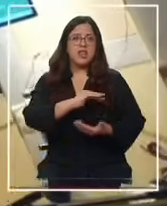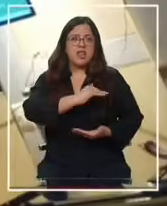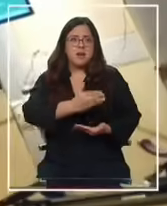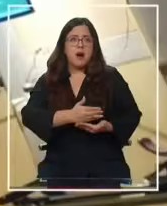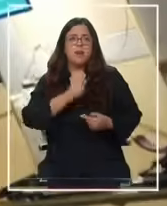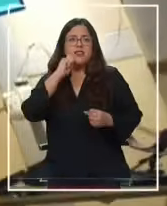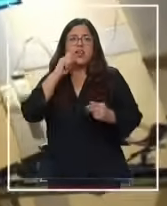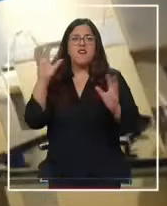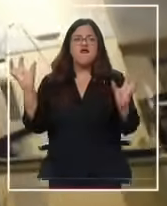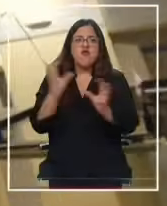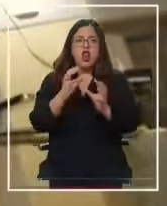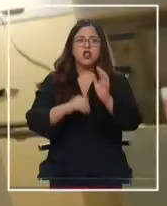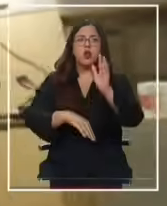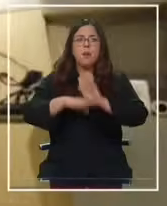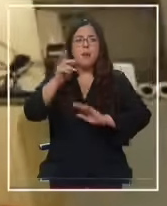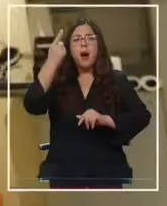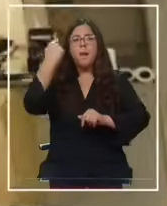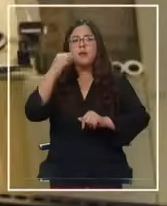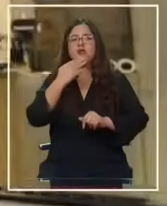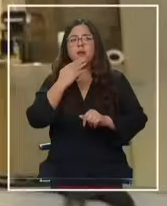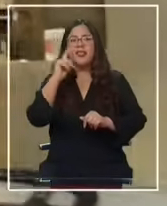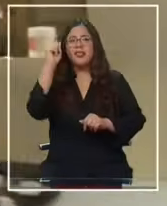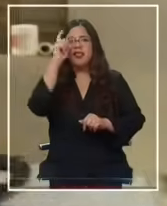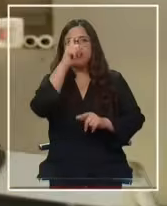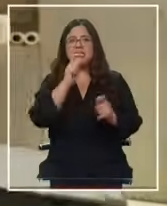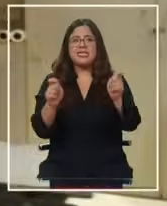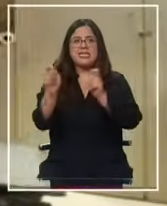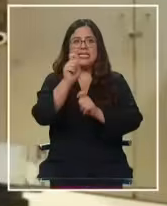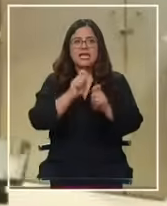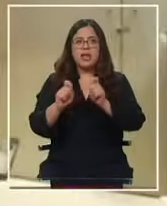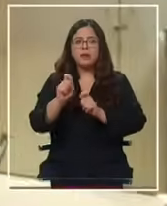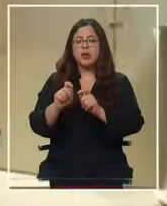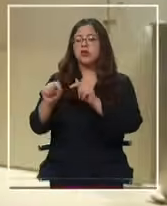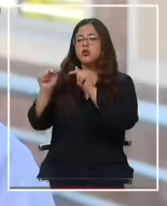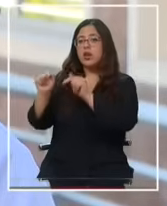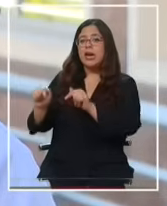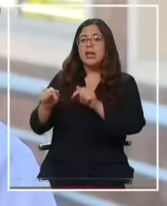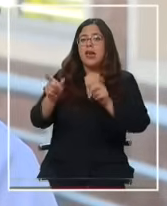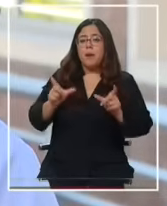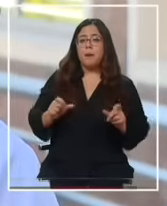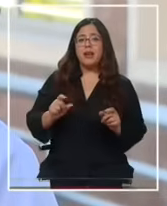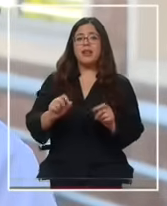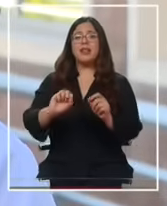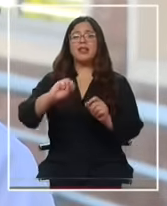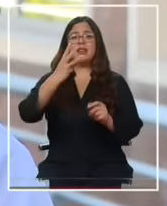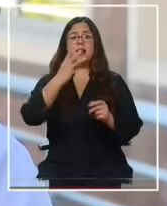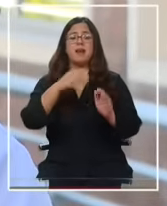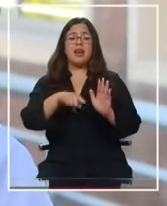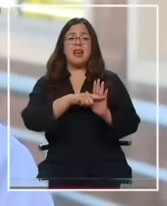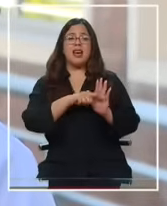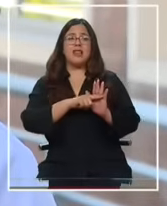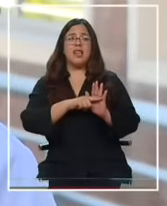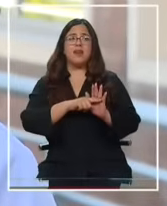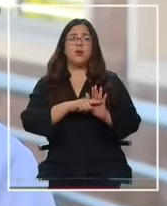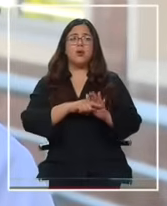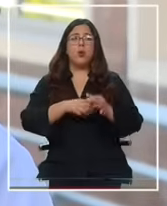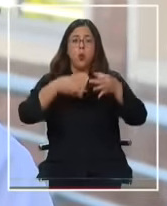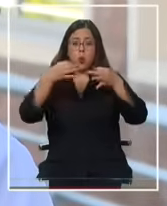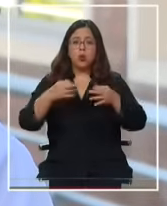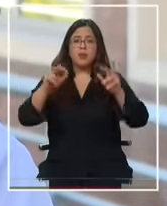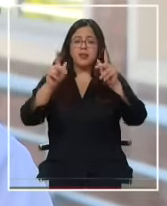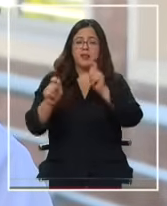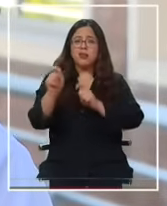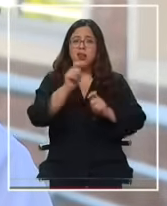más agresivo, pero sobre todo de difícil tratamiento. Sigue siendo para el cáncer de mama triple negativo el principal arsenal de